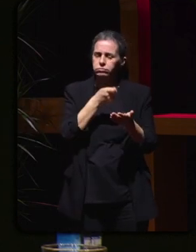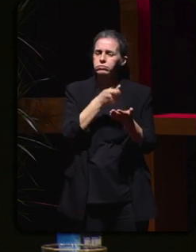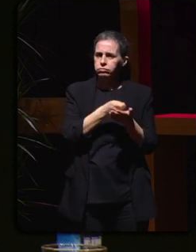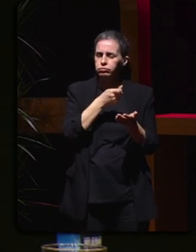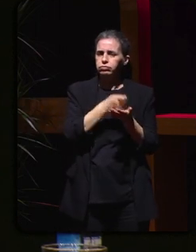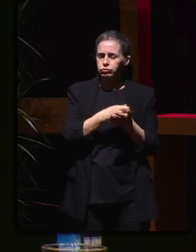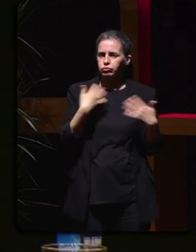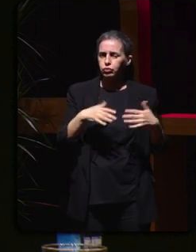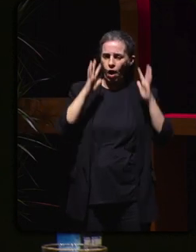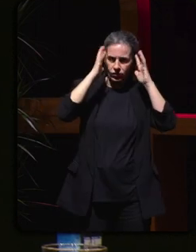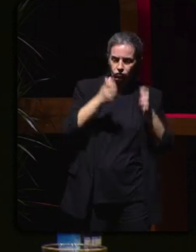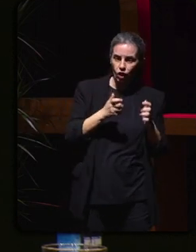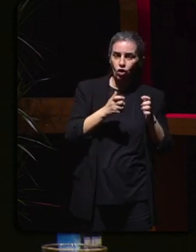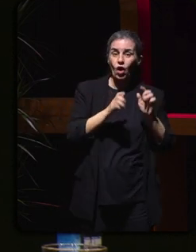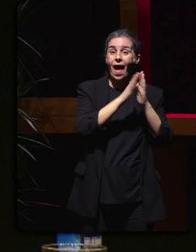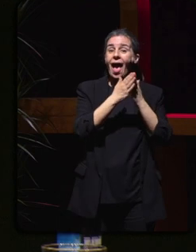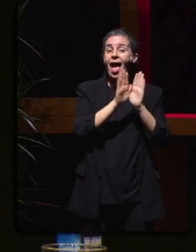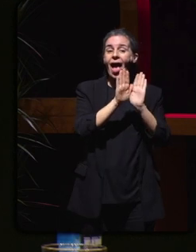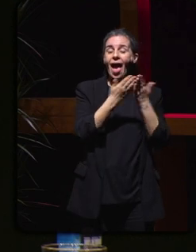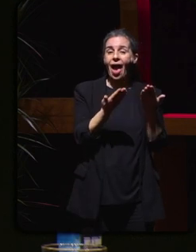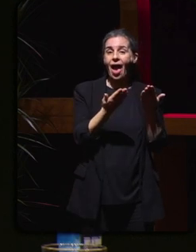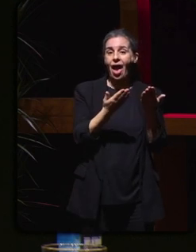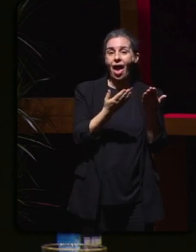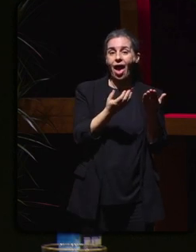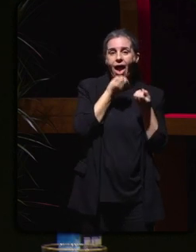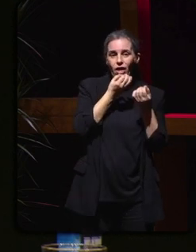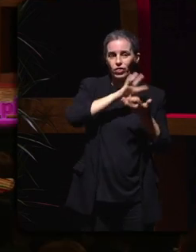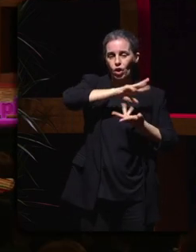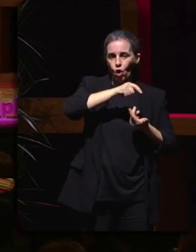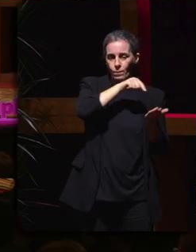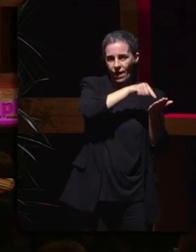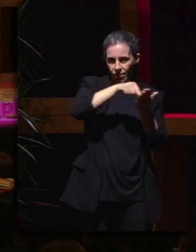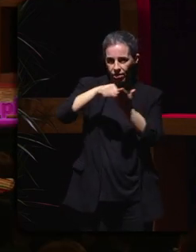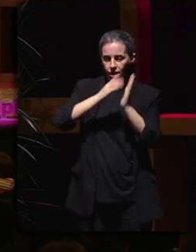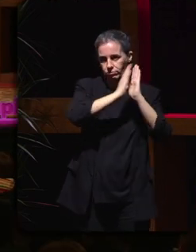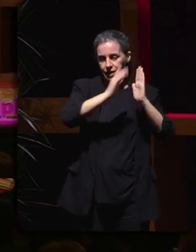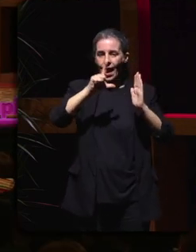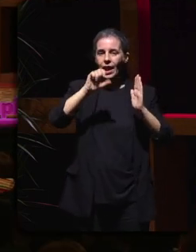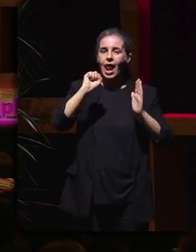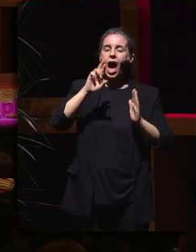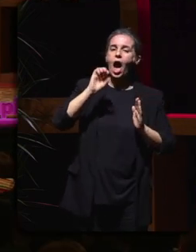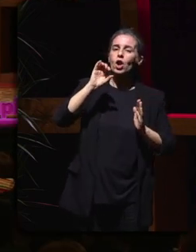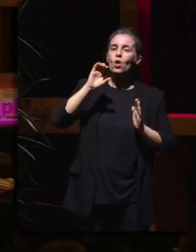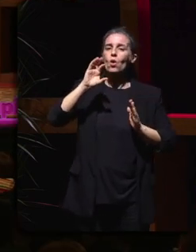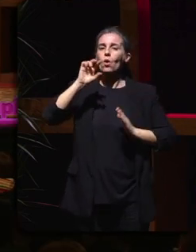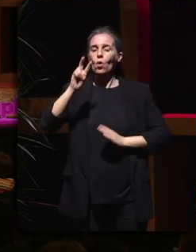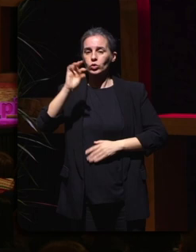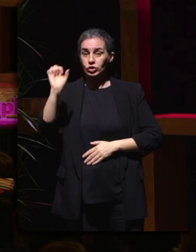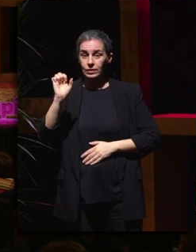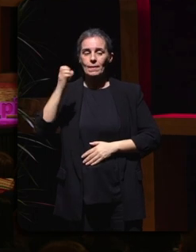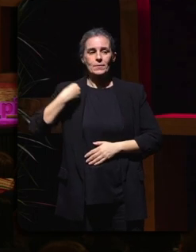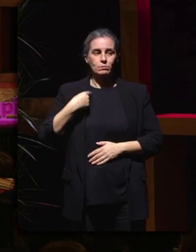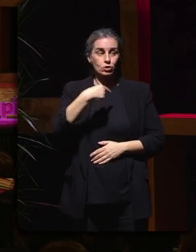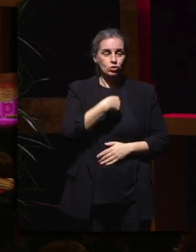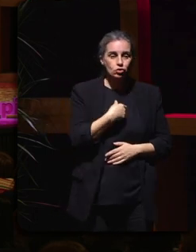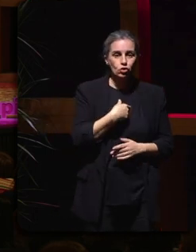plazos una enciclopedia larus que cuando terminé todos los libros de mi casa y todos los libros de la biblioteca del cole de